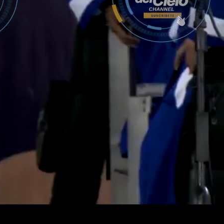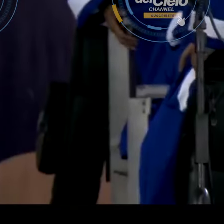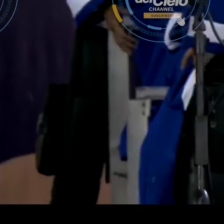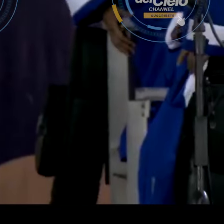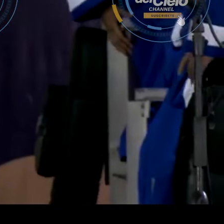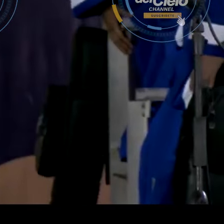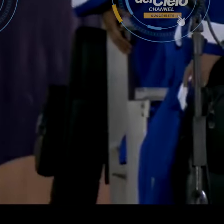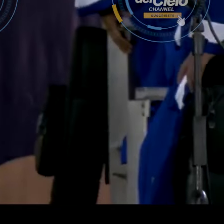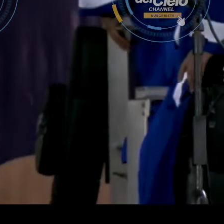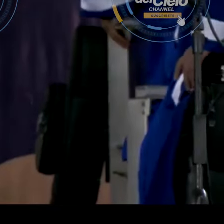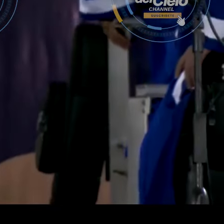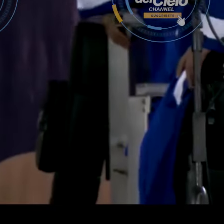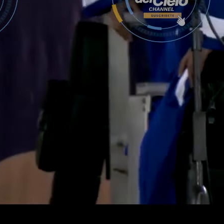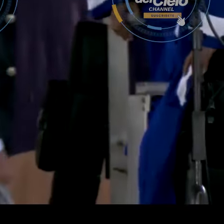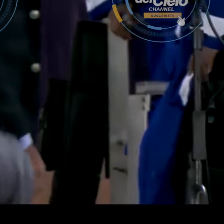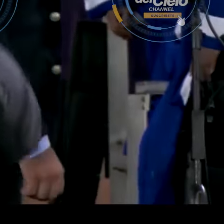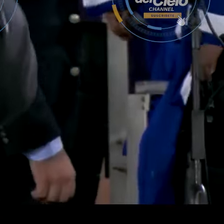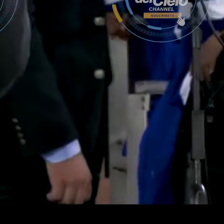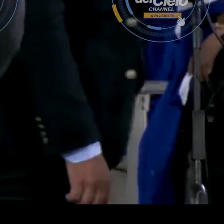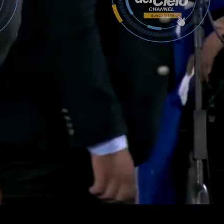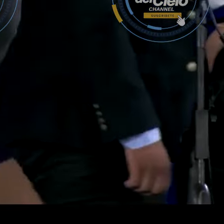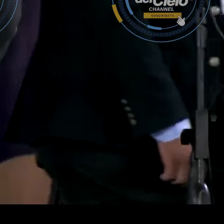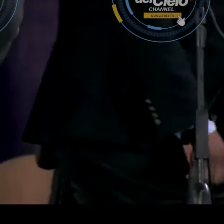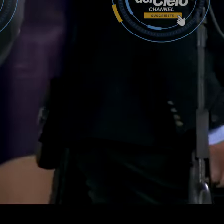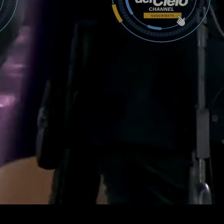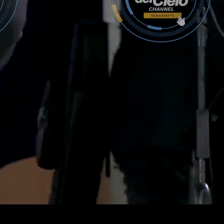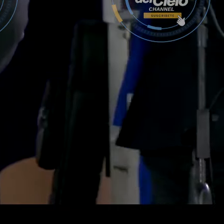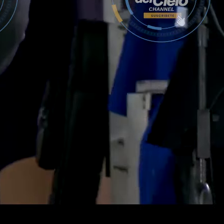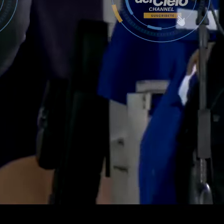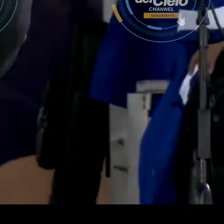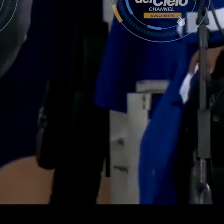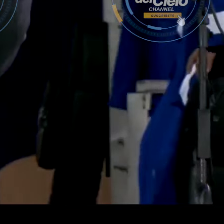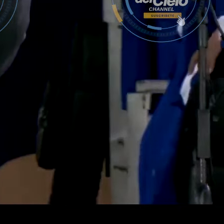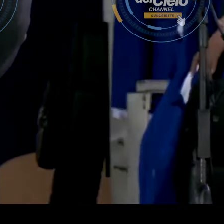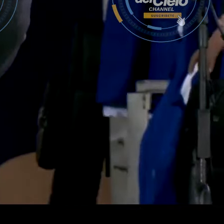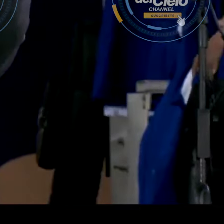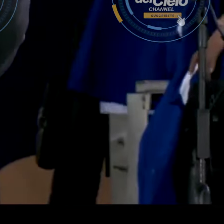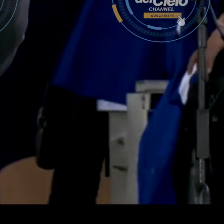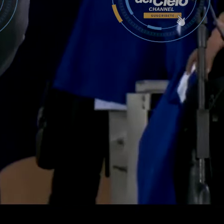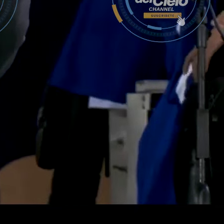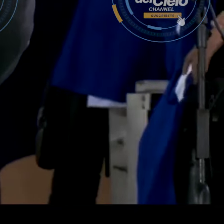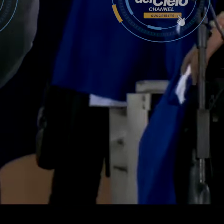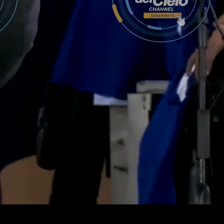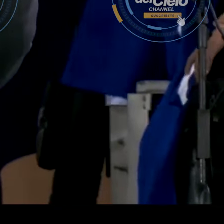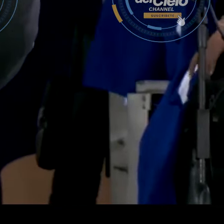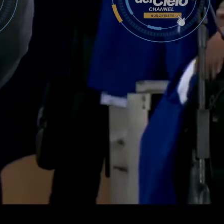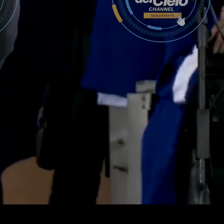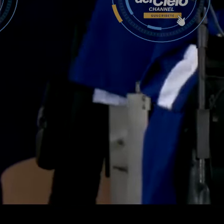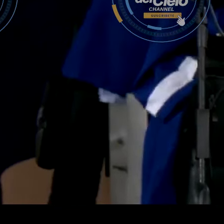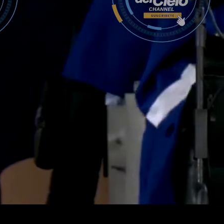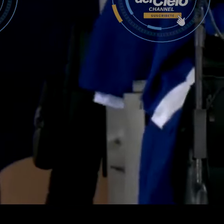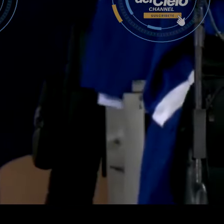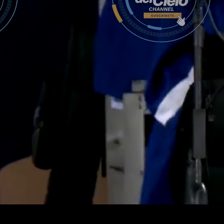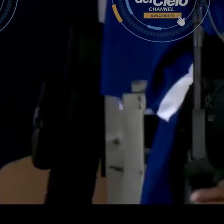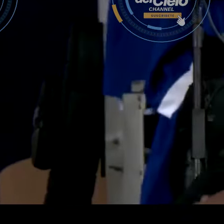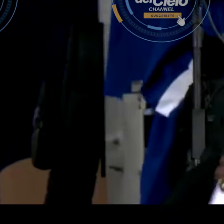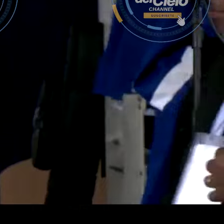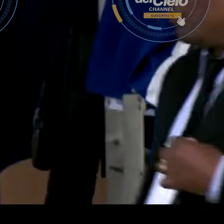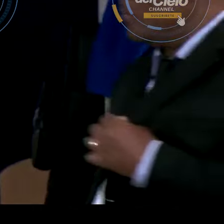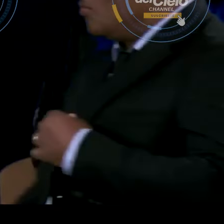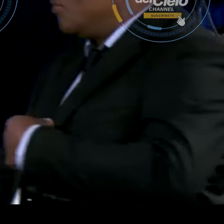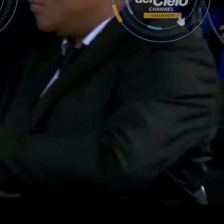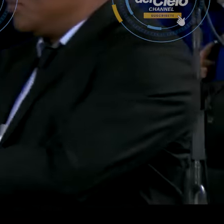El problema del pecado es serio, pero Cristo lo resolvió. Y esta noche